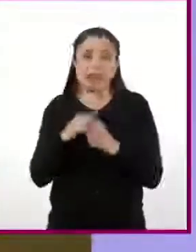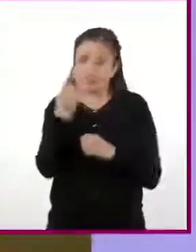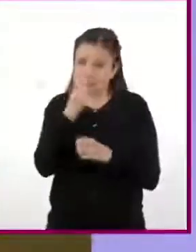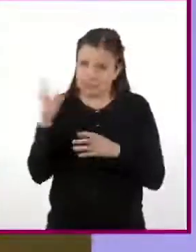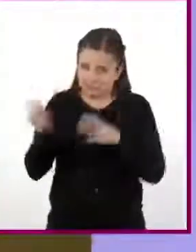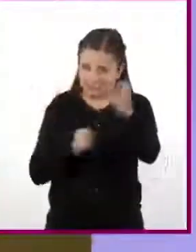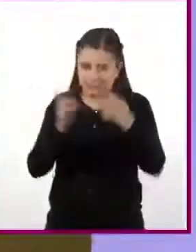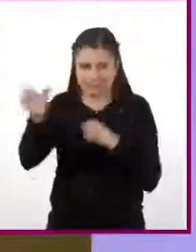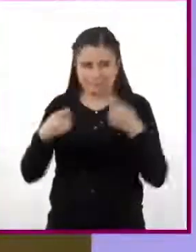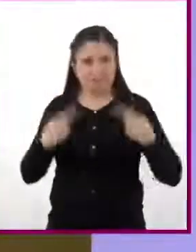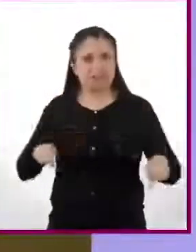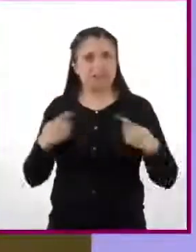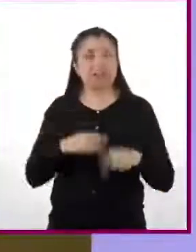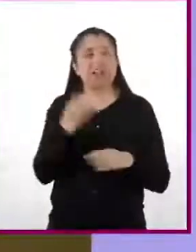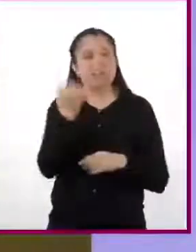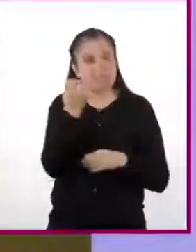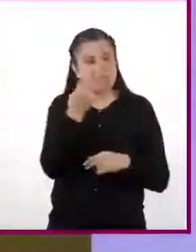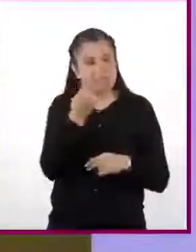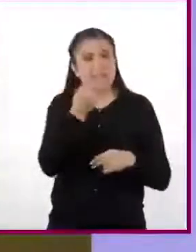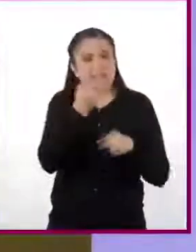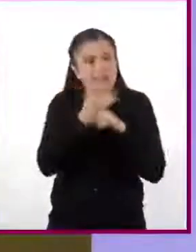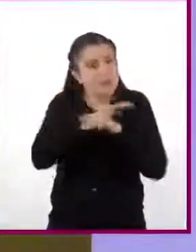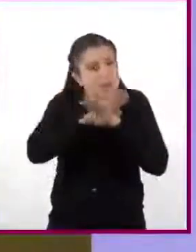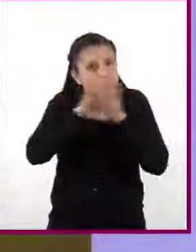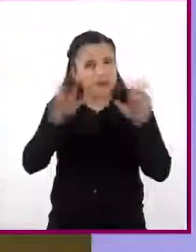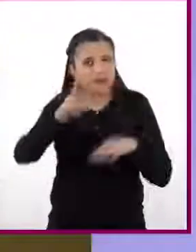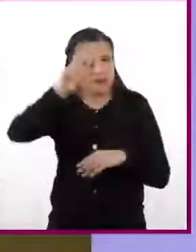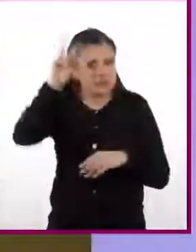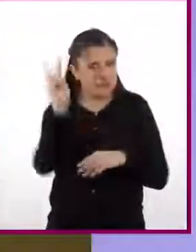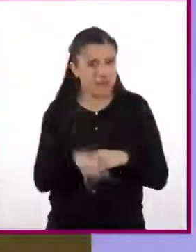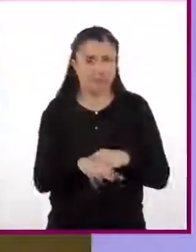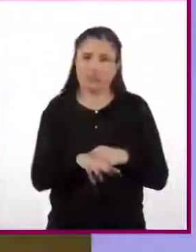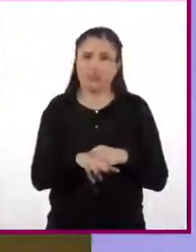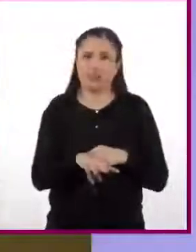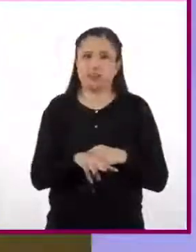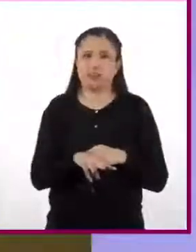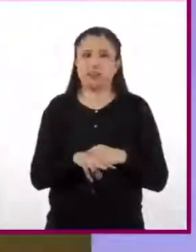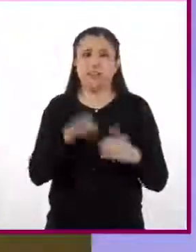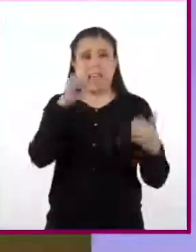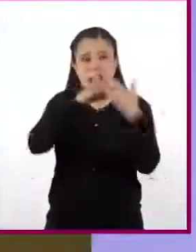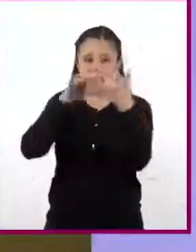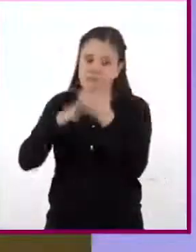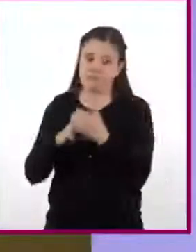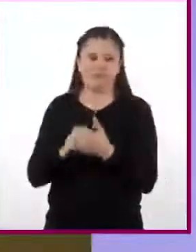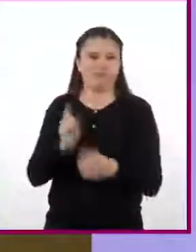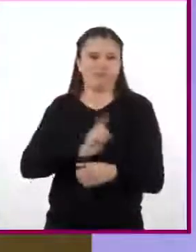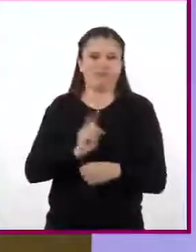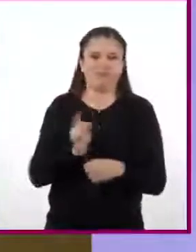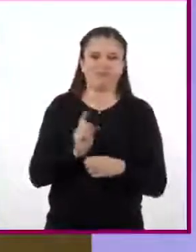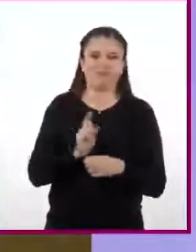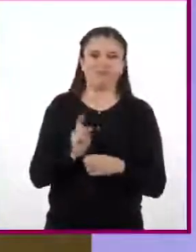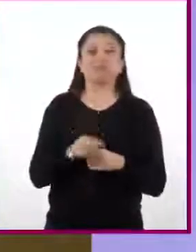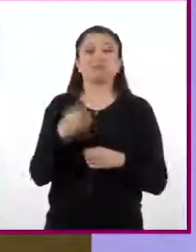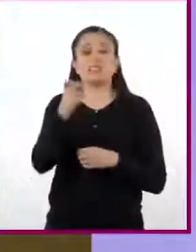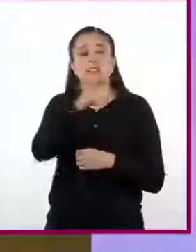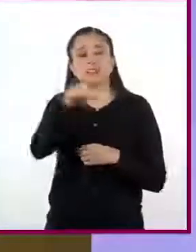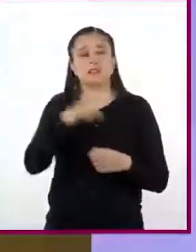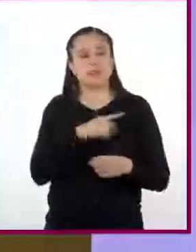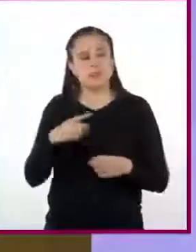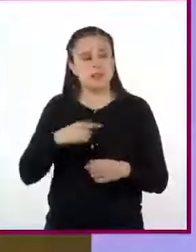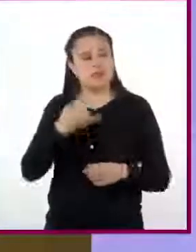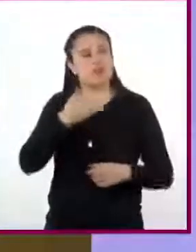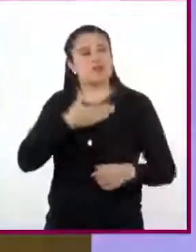estar informados con veracidad y no con engaños. Contar con un sistema imparcial que garantice